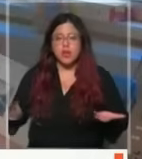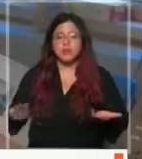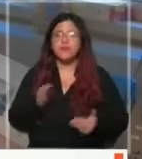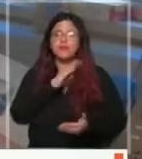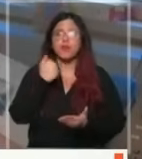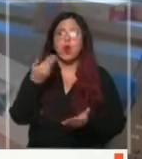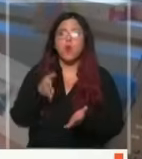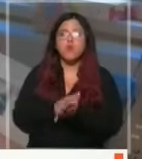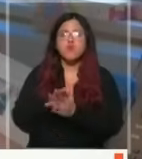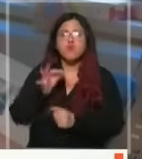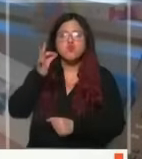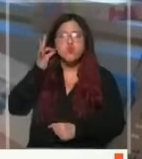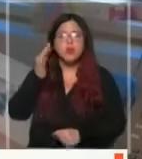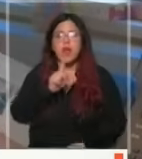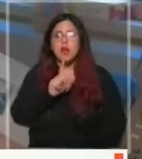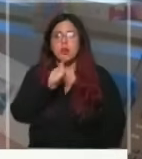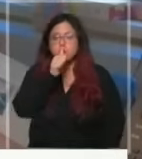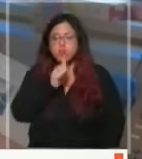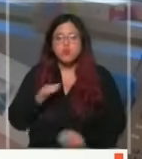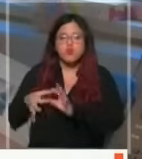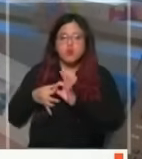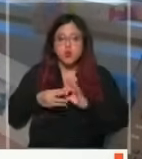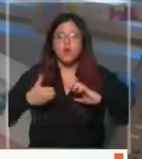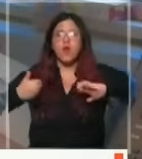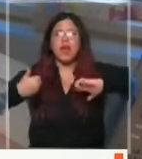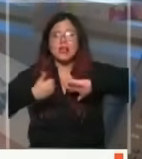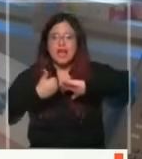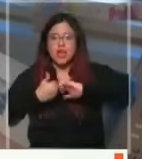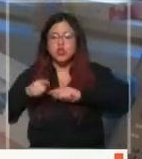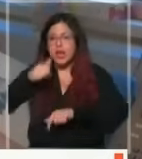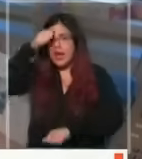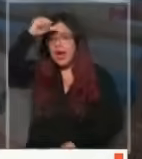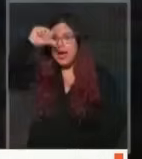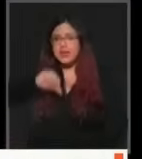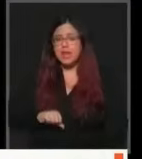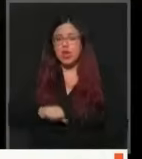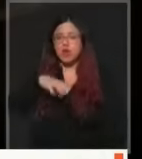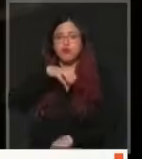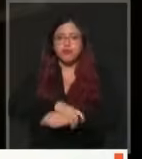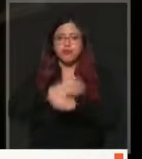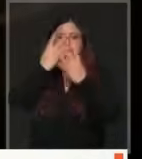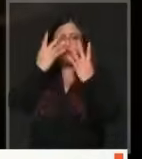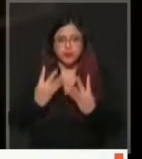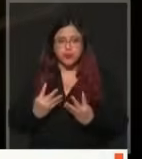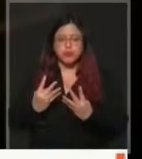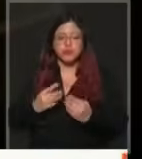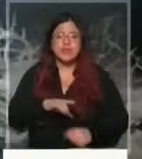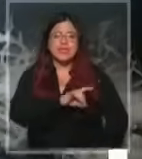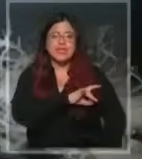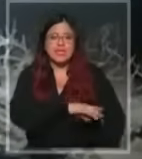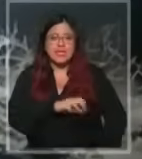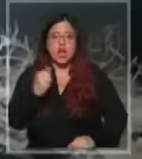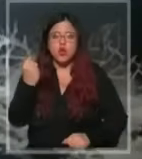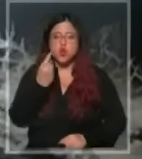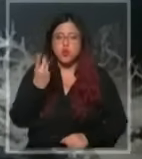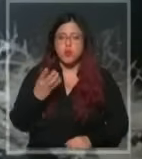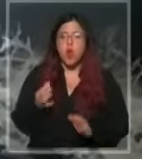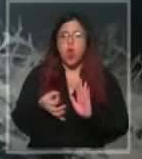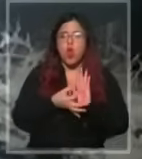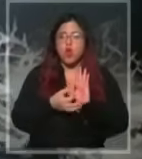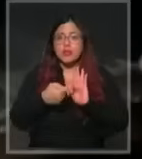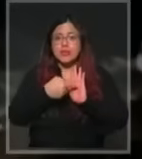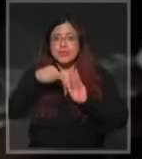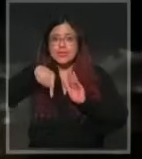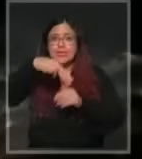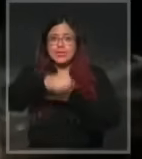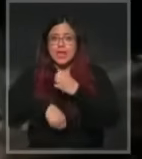no íntimo por razones de género, lográndose una condena a presidio perpetuo. En Chile las estadísticas indican que este año a